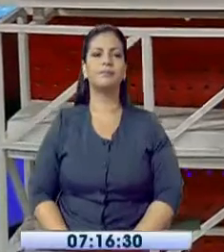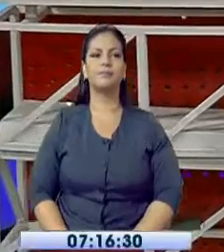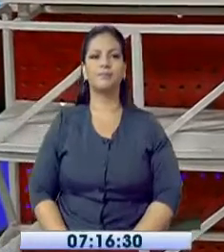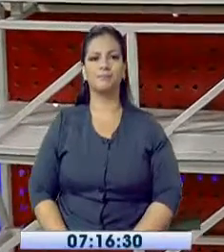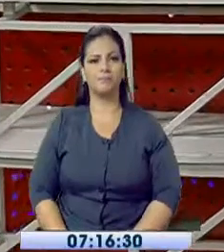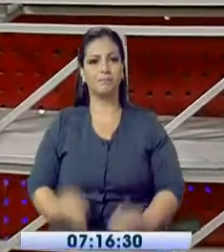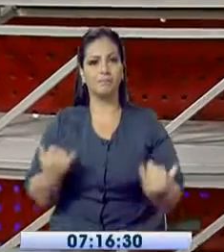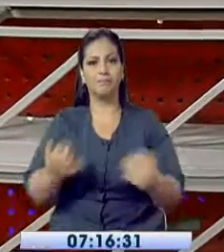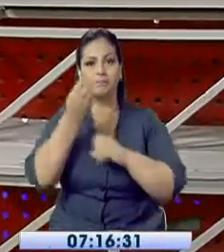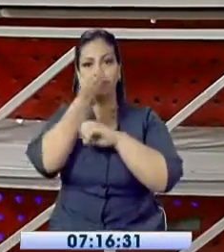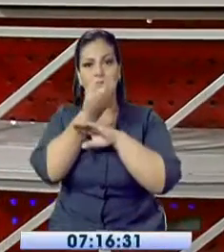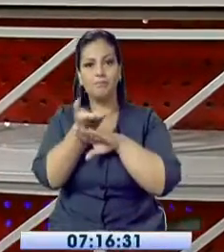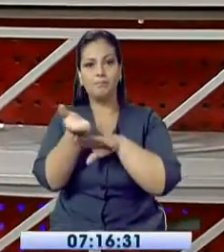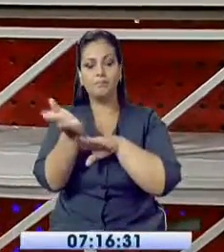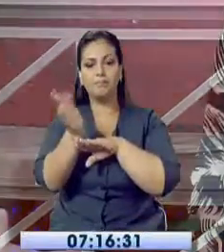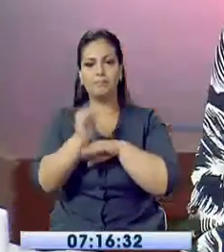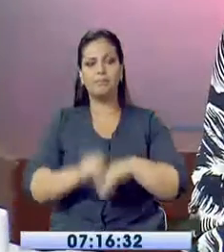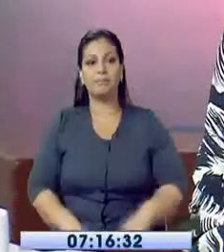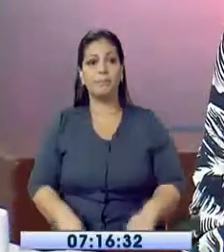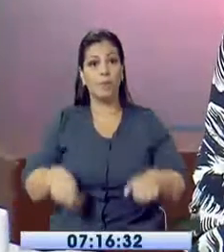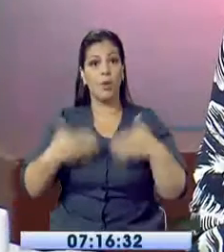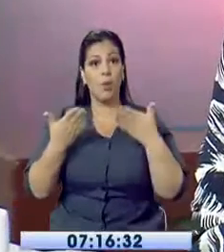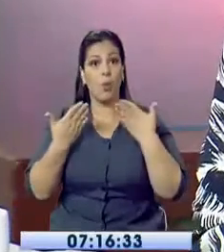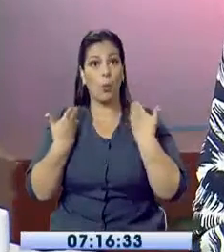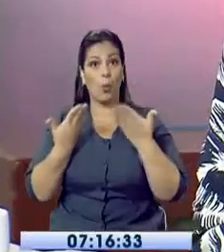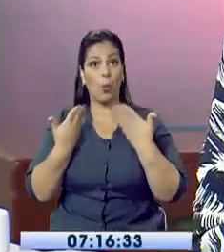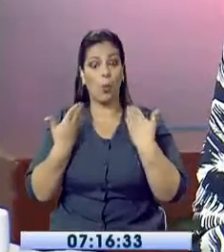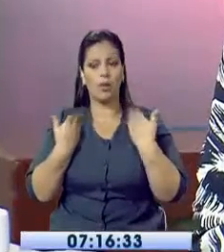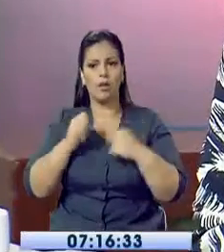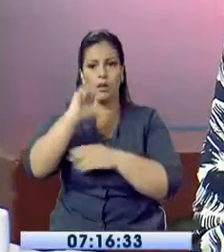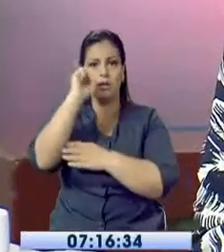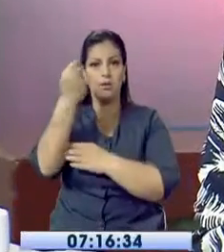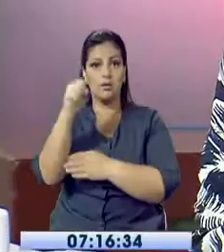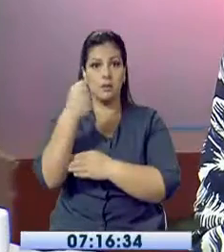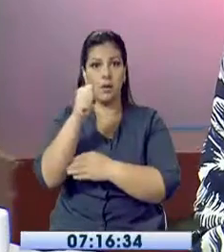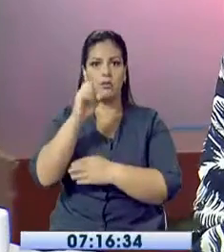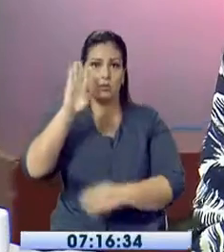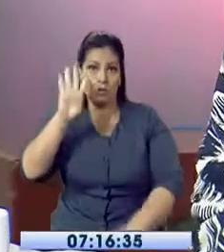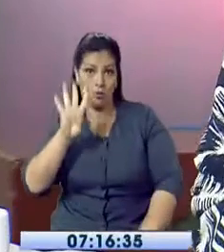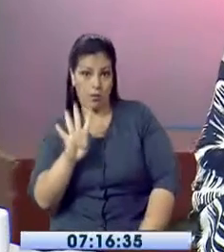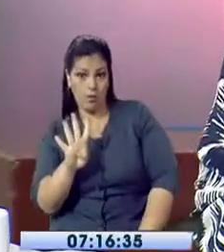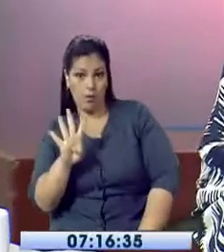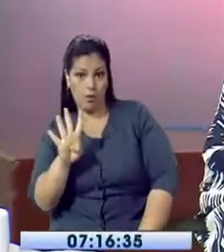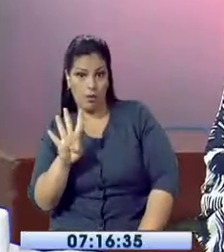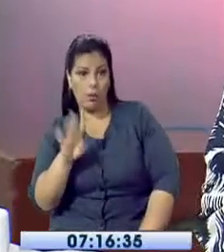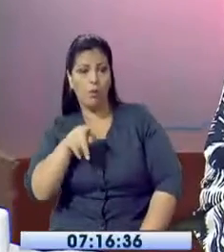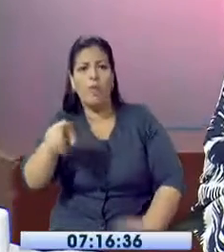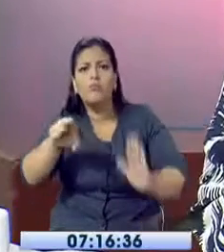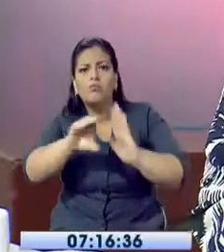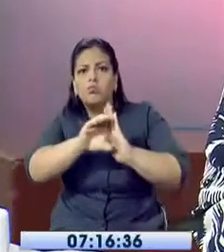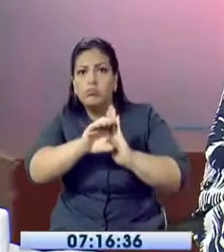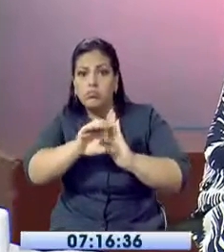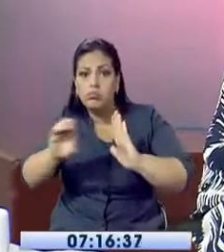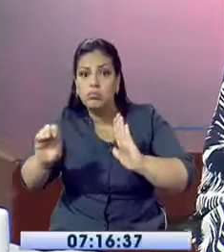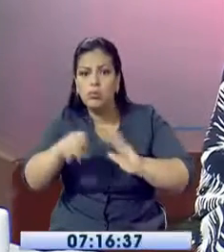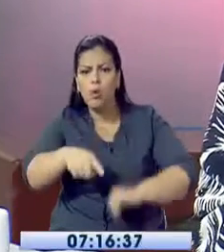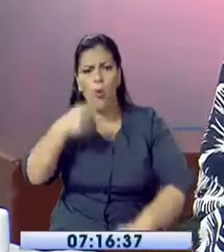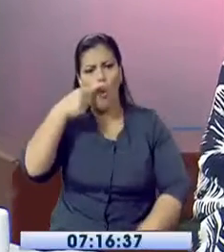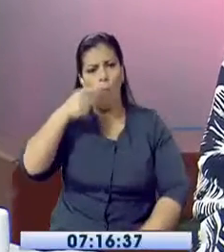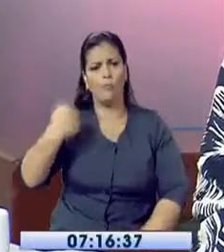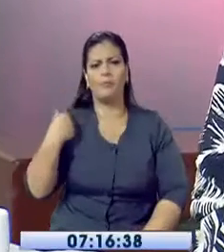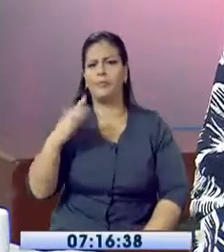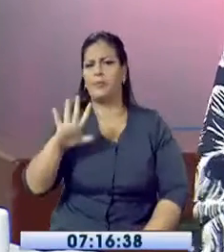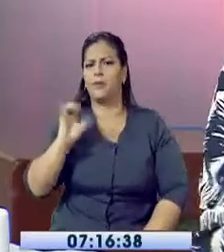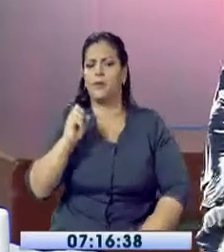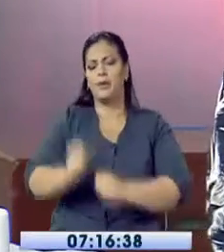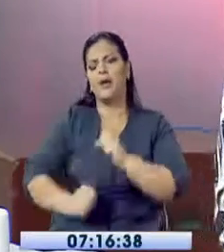Y ahora quiero contarles que un hombre de aproximadamente 50 años de edad fue encontrado sin vida y maniatado al interior de su departamento ubicado en